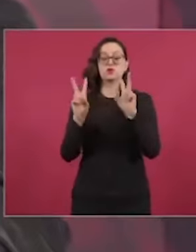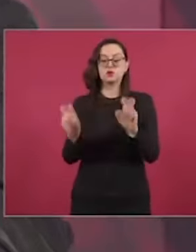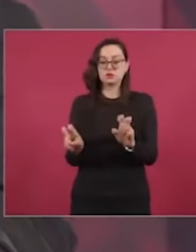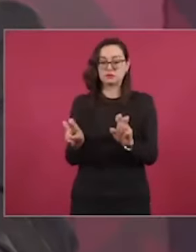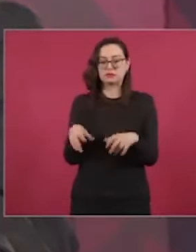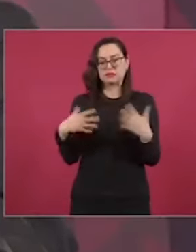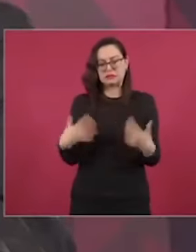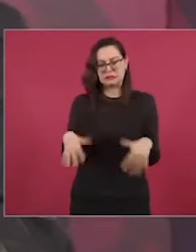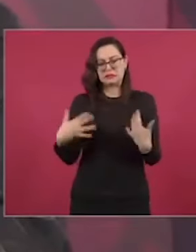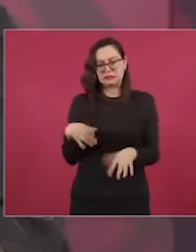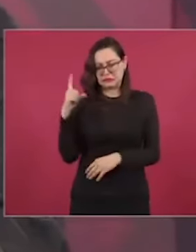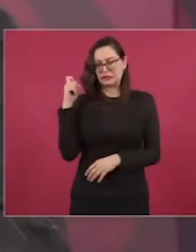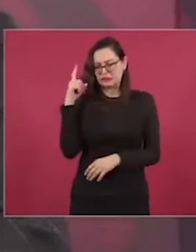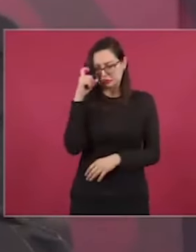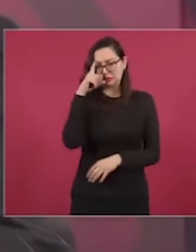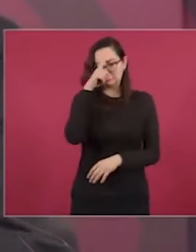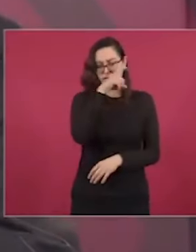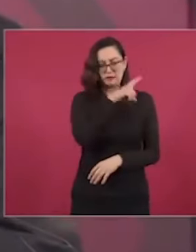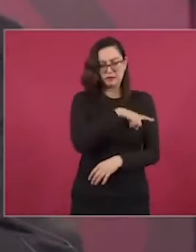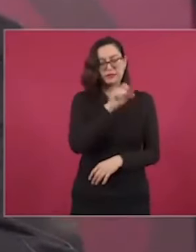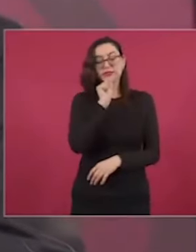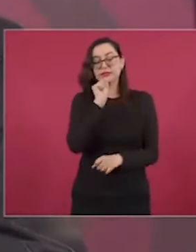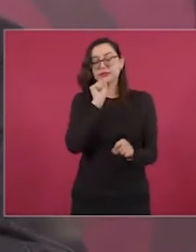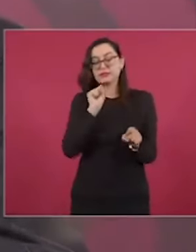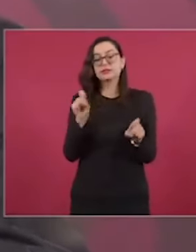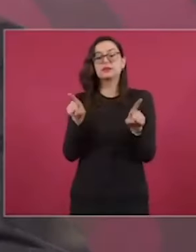que también se está